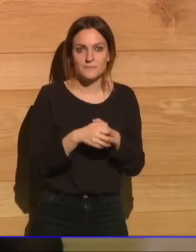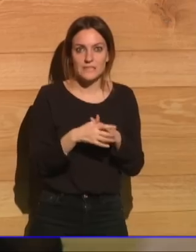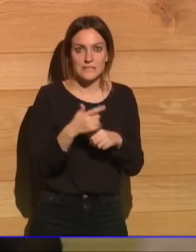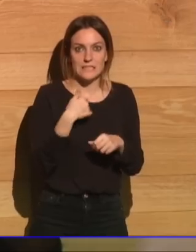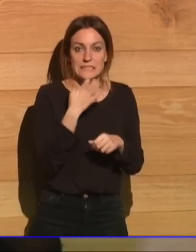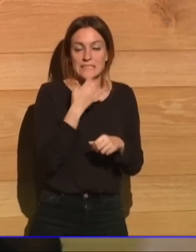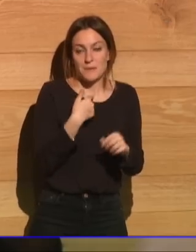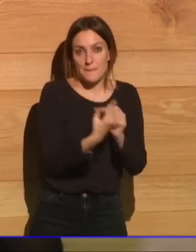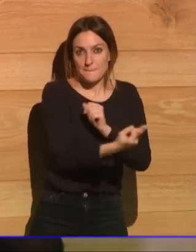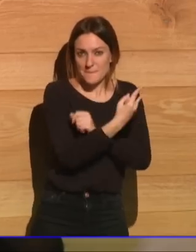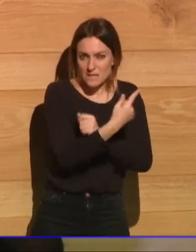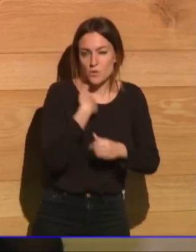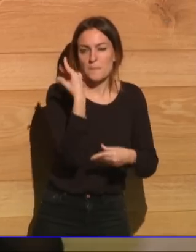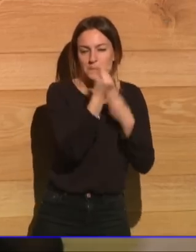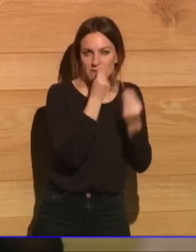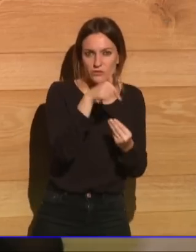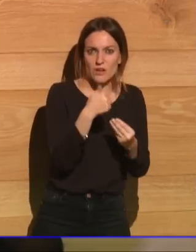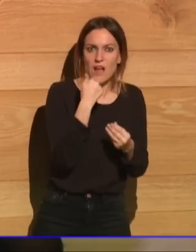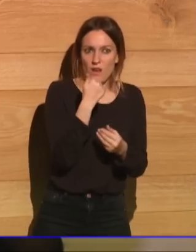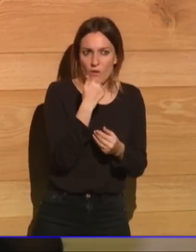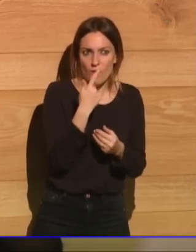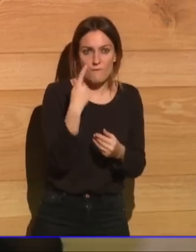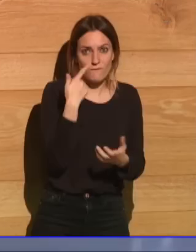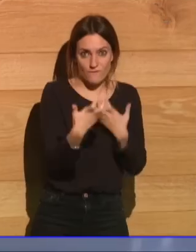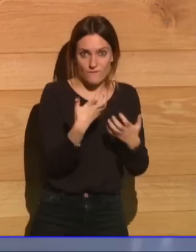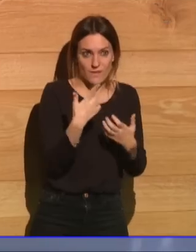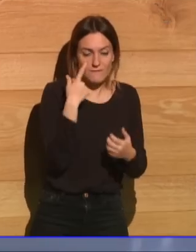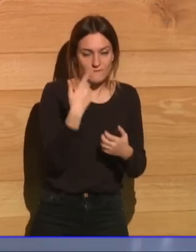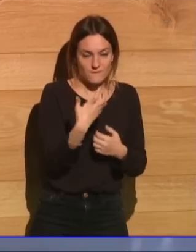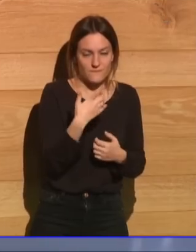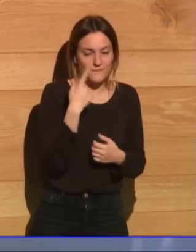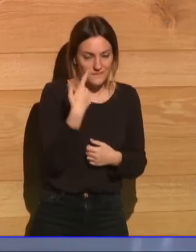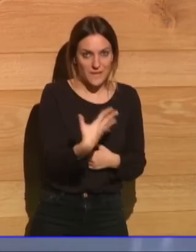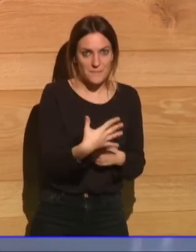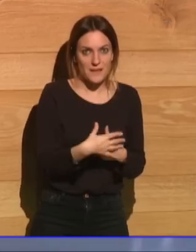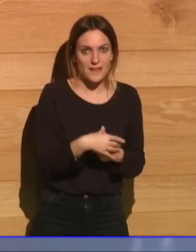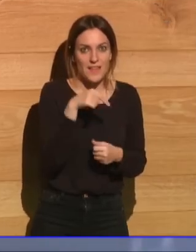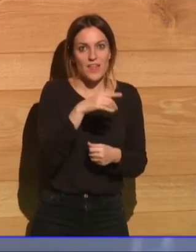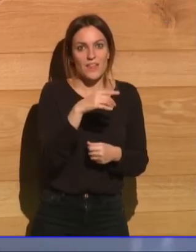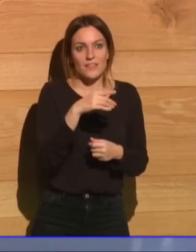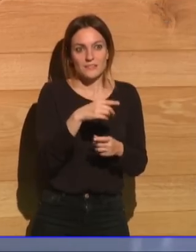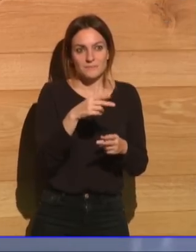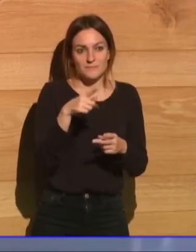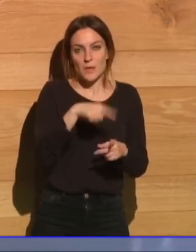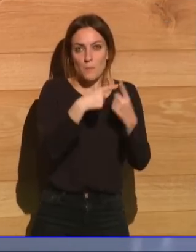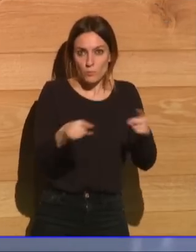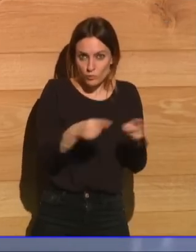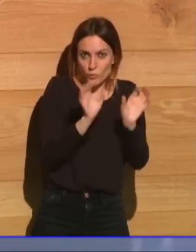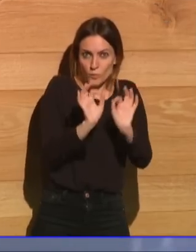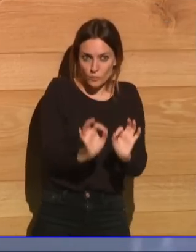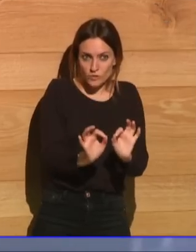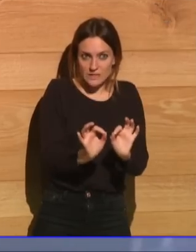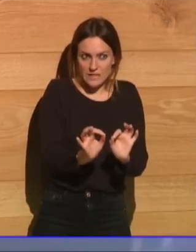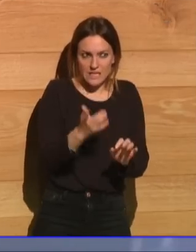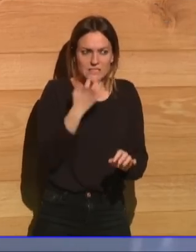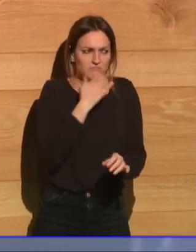engaña y me hace creer que es un documental Fame, que ya habéis dicho que no es que es un documental, un musical. Es un musical si